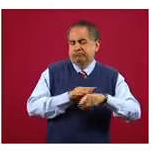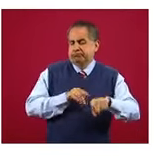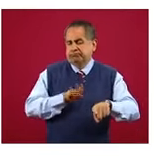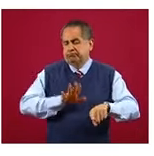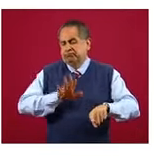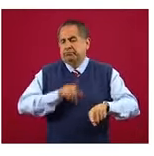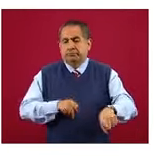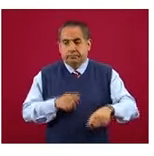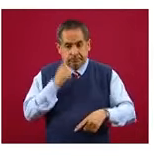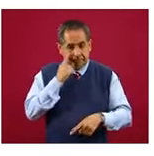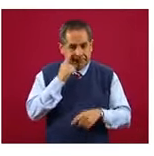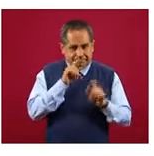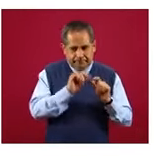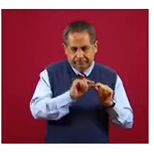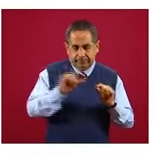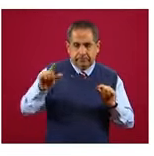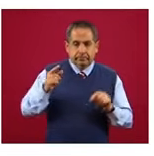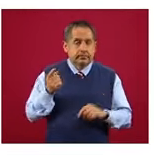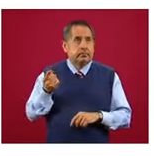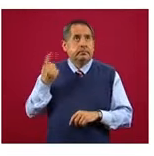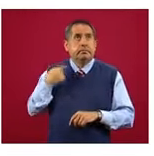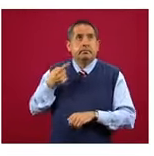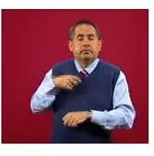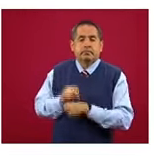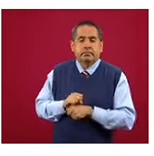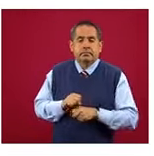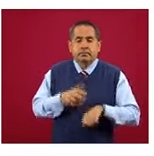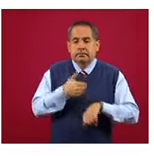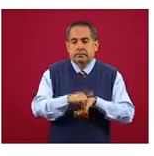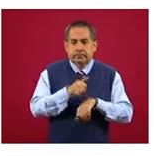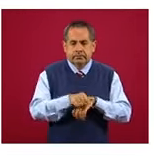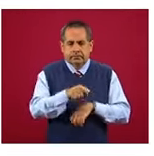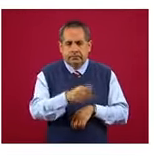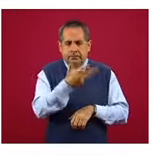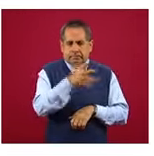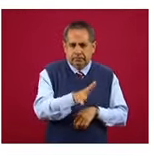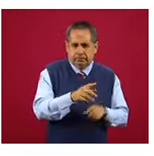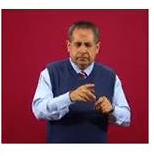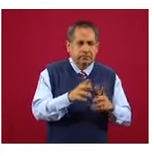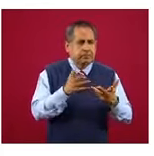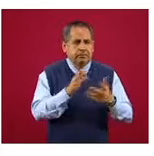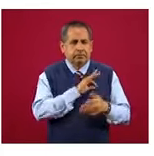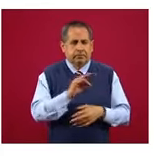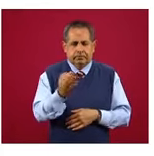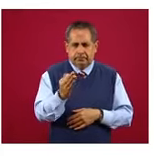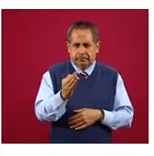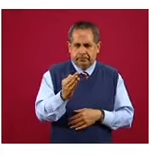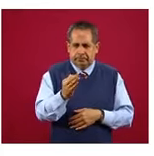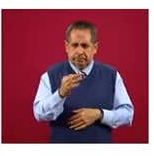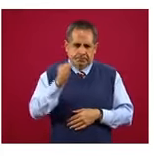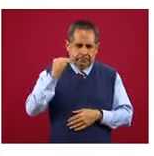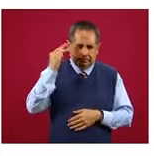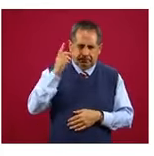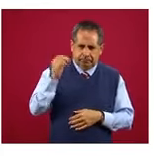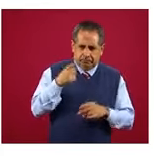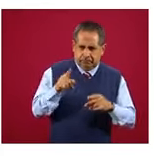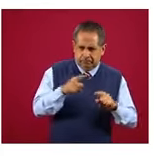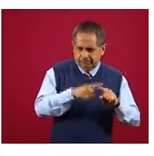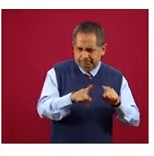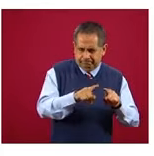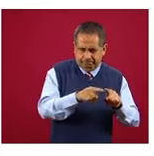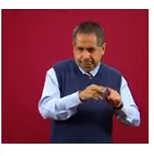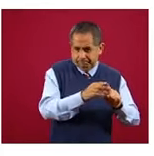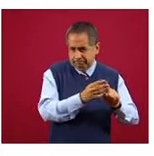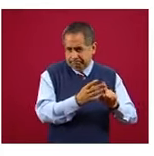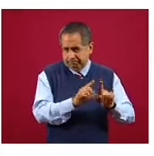las podemos ver representadas desde la semana epidemiológica número 10, allá por fines de febrero, primeros de marzo, y cómo